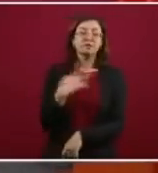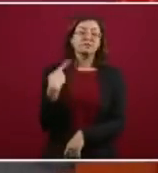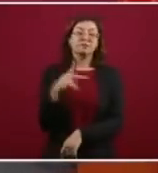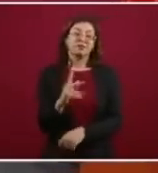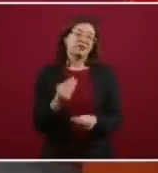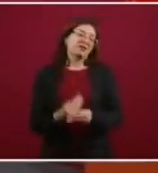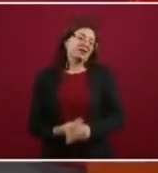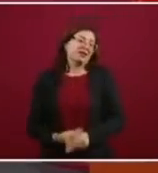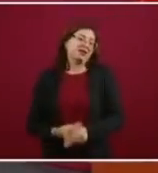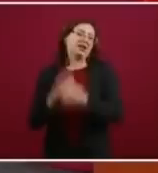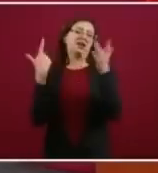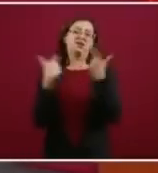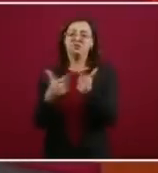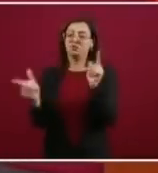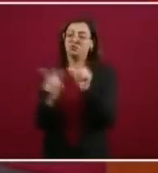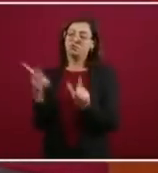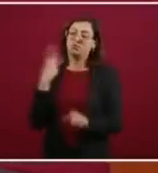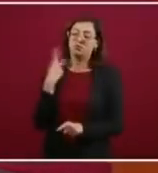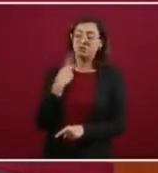no acepte.